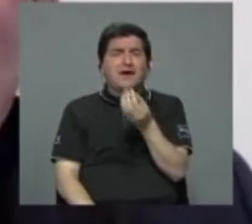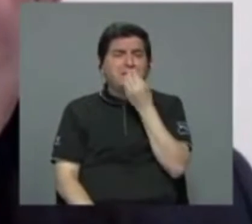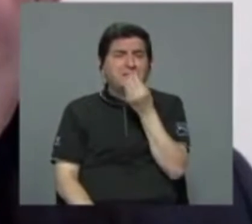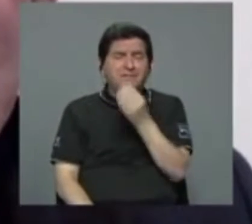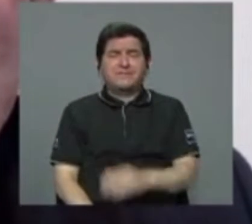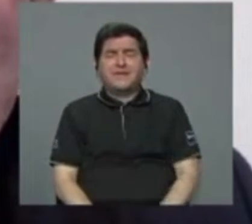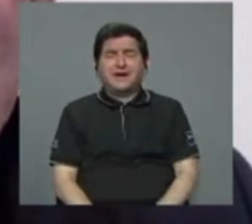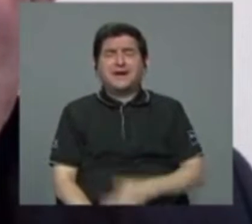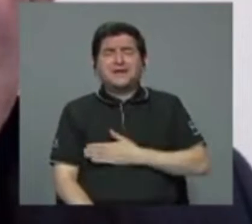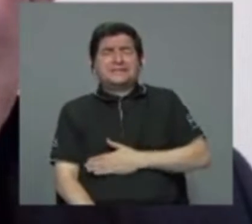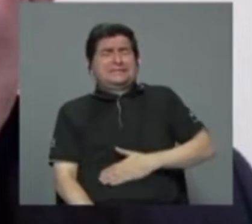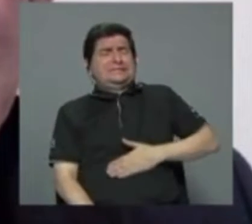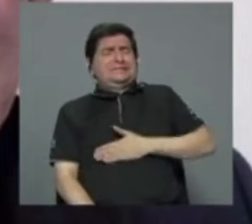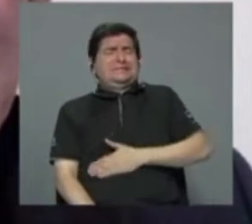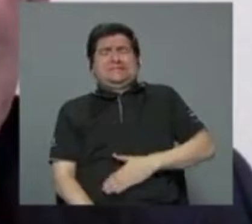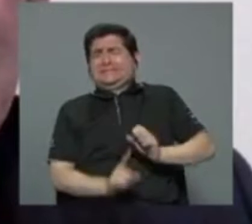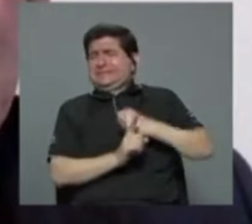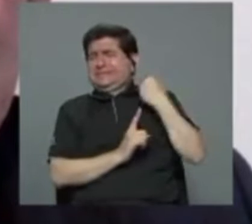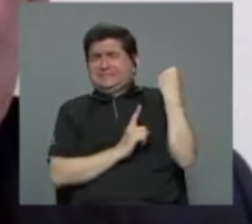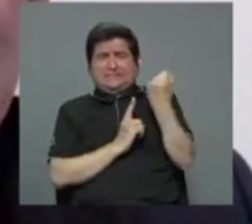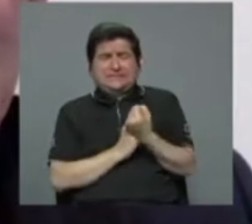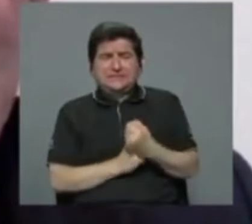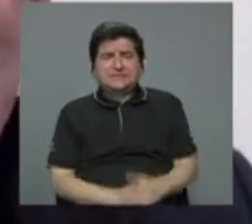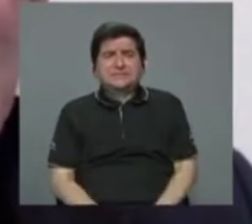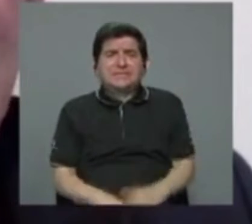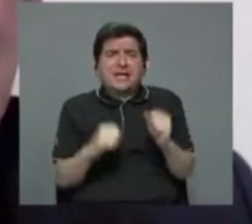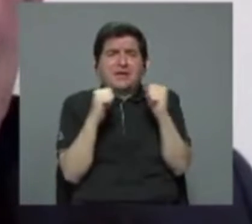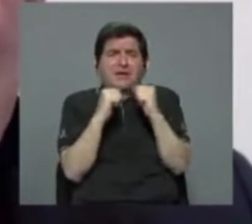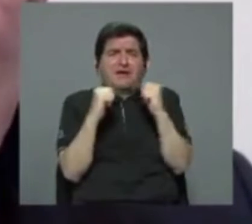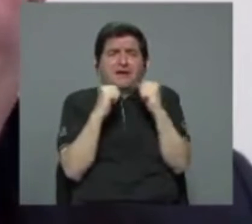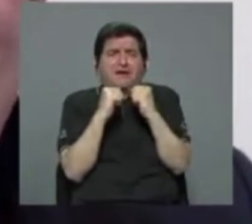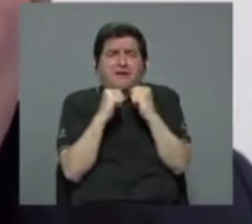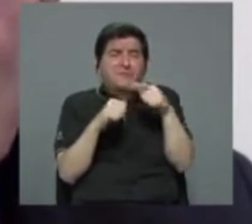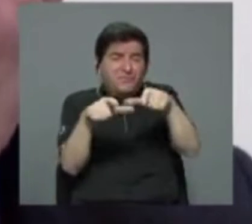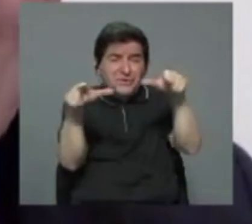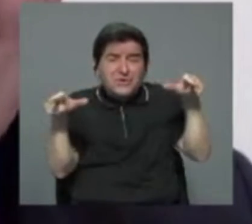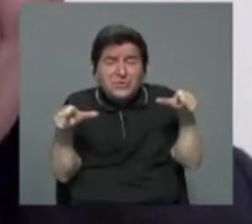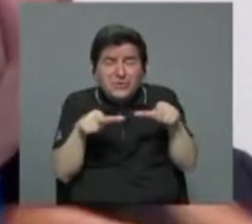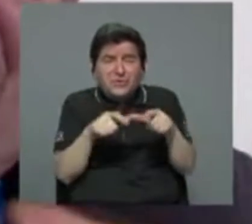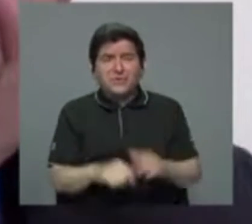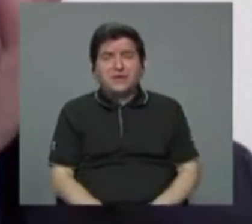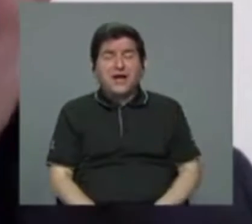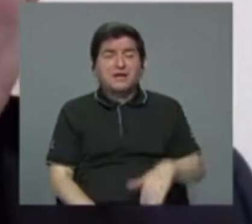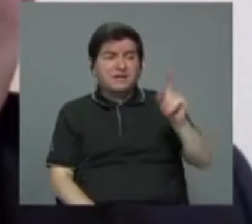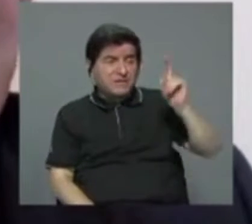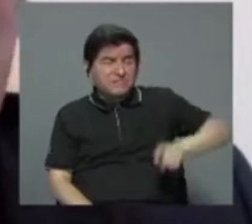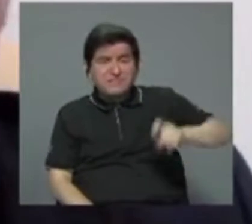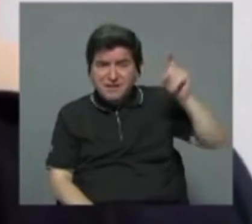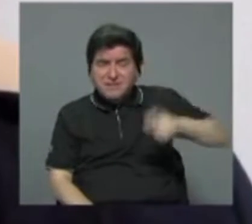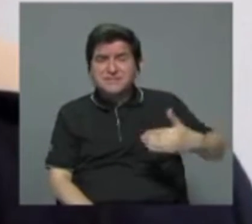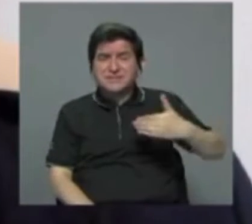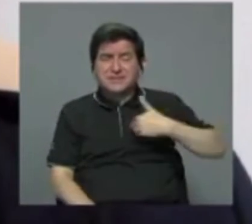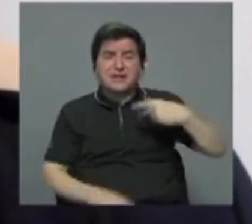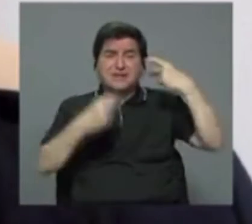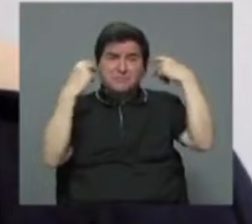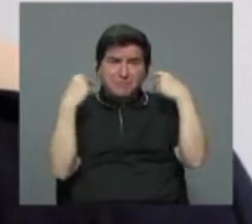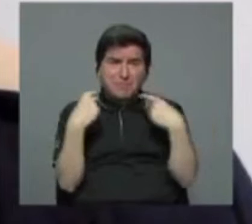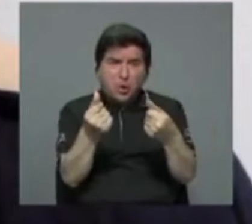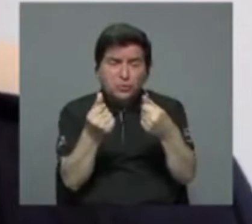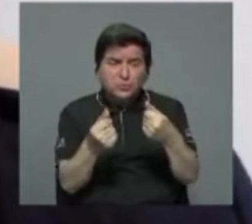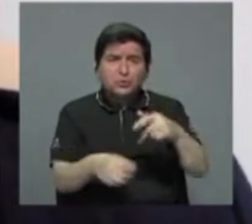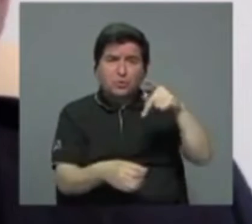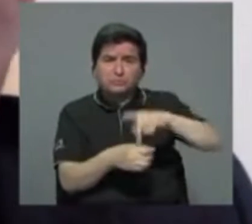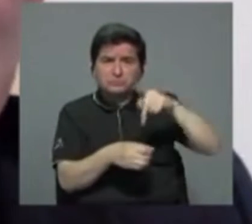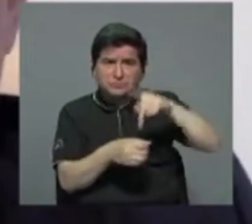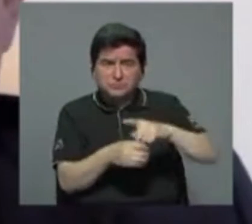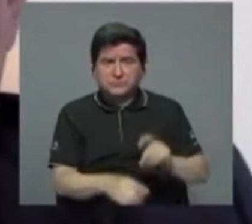hambruna, durante el frío invierno de aquellos lares, y cómo había necesidad urgente de participar,